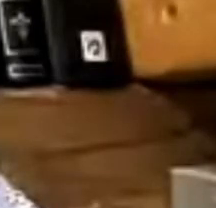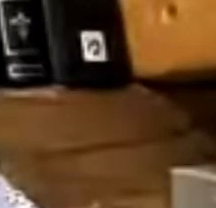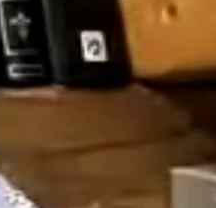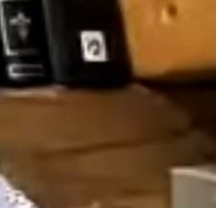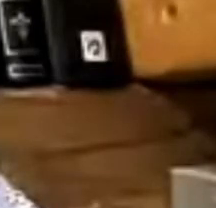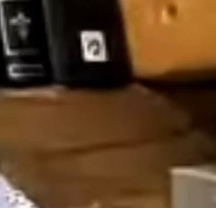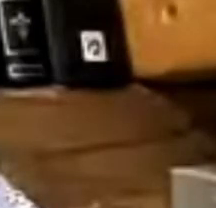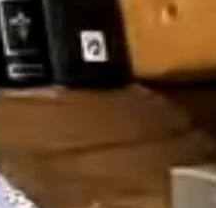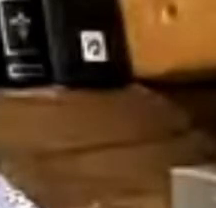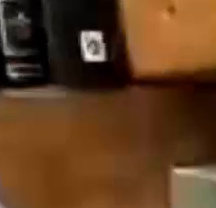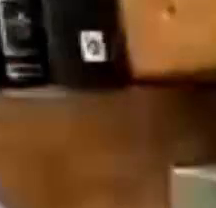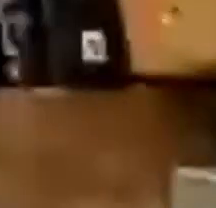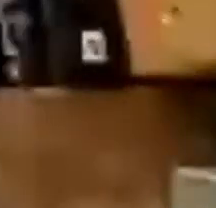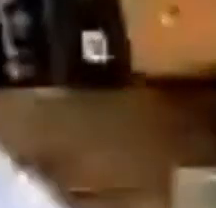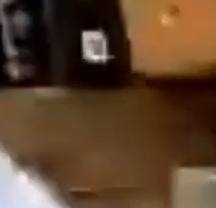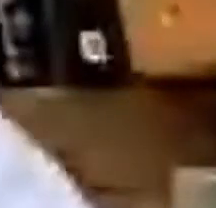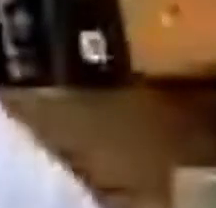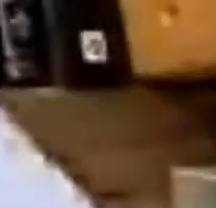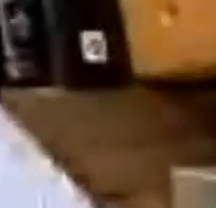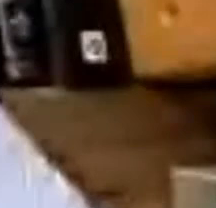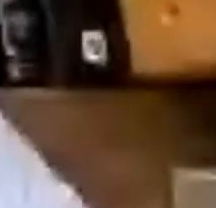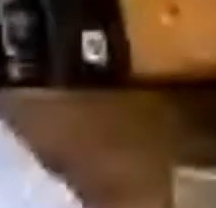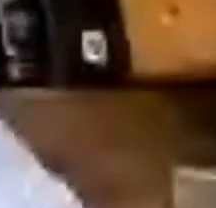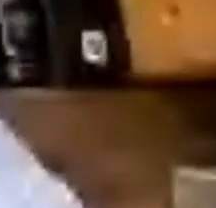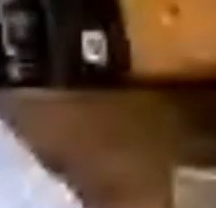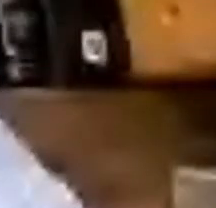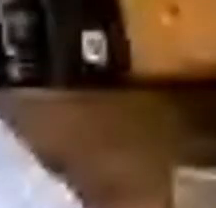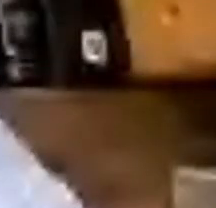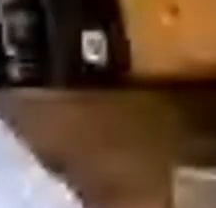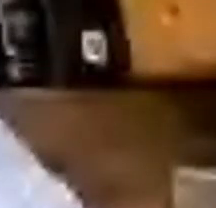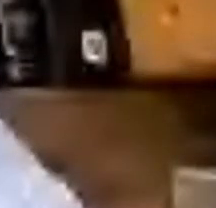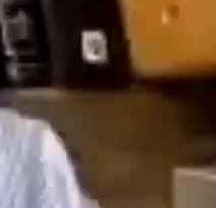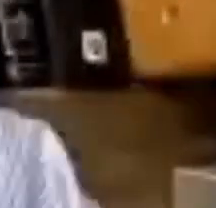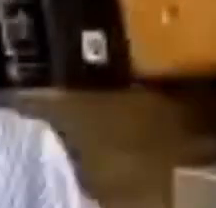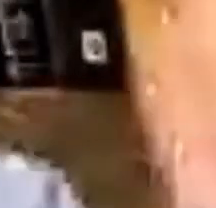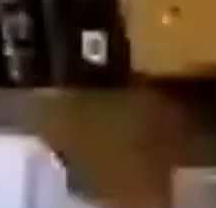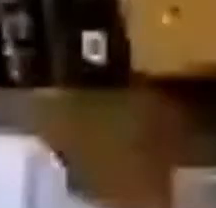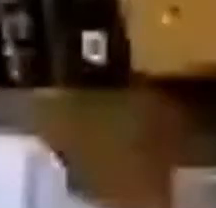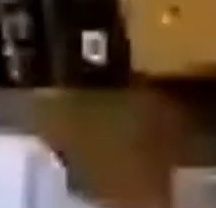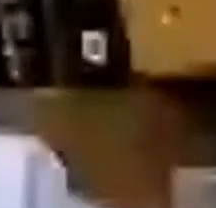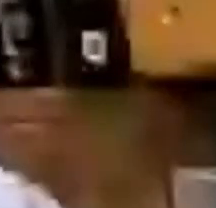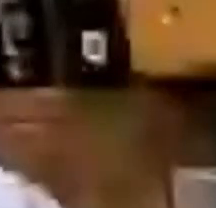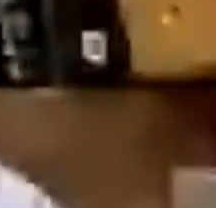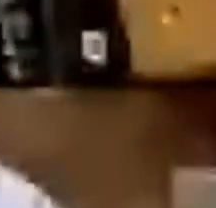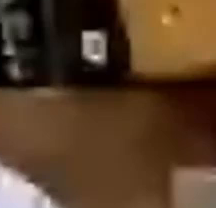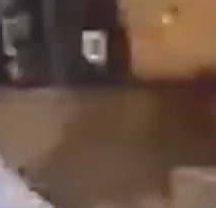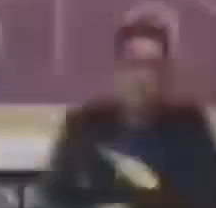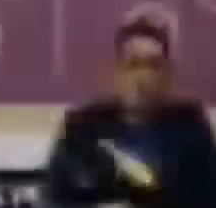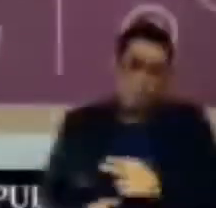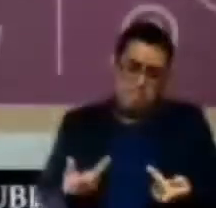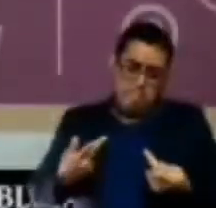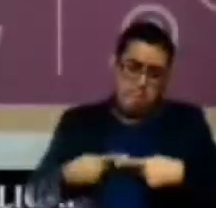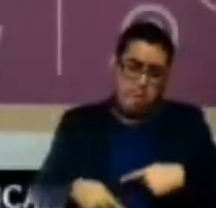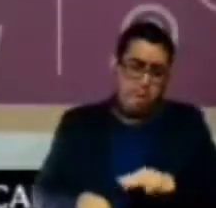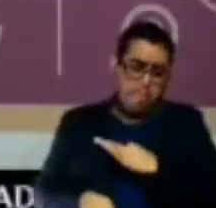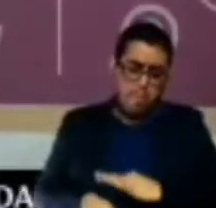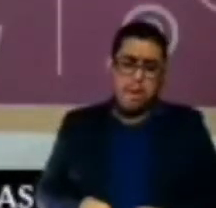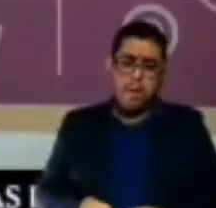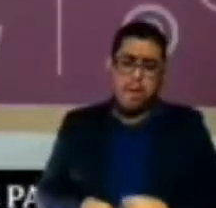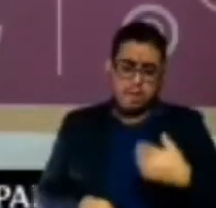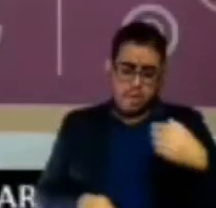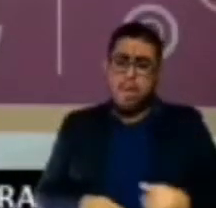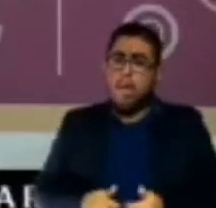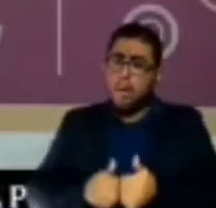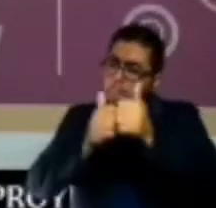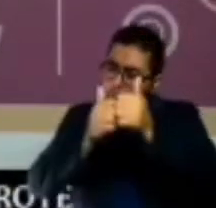serios, y que se le agravan. ¿Por qué? Yo, mira, no he visto movilizaciones de Morena para apoyar al gobernador, pues claro, allá tienen